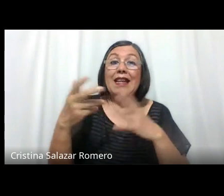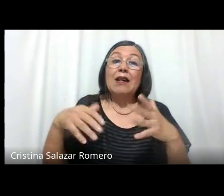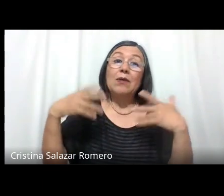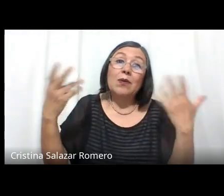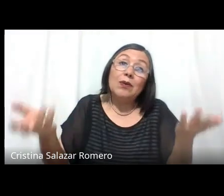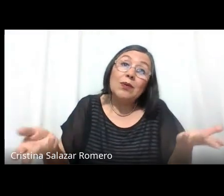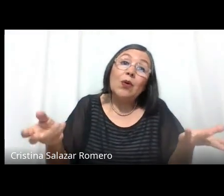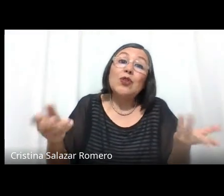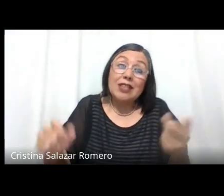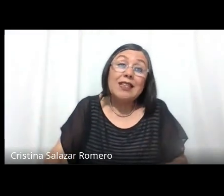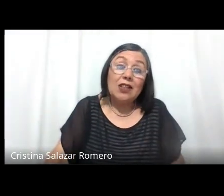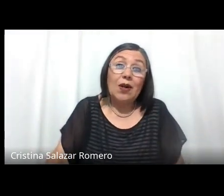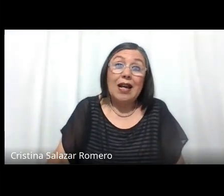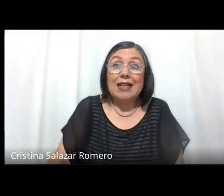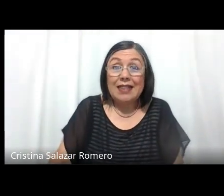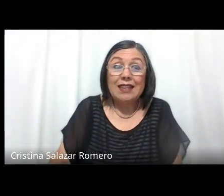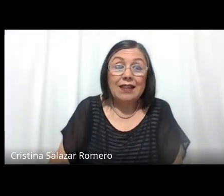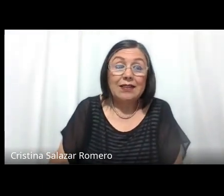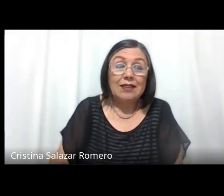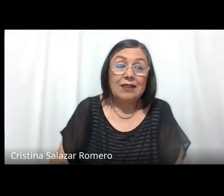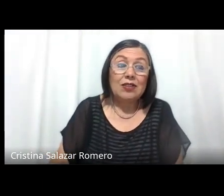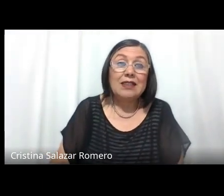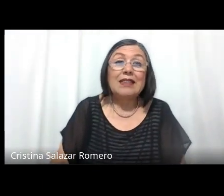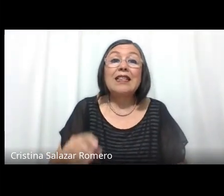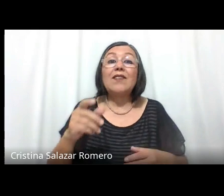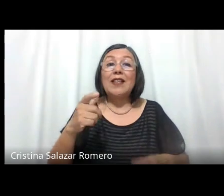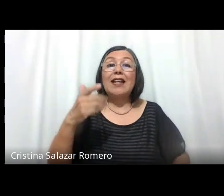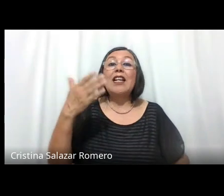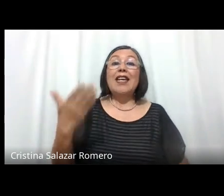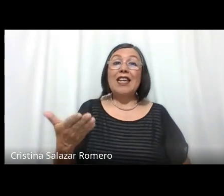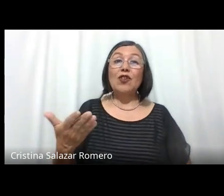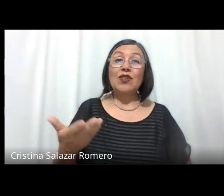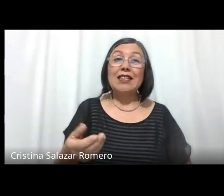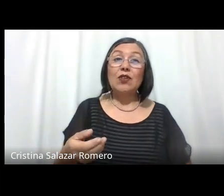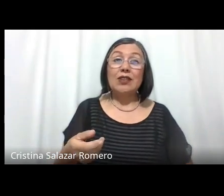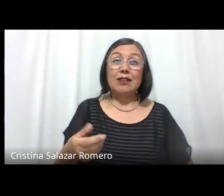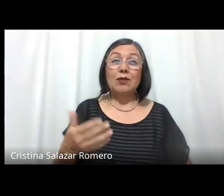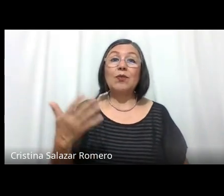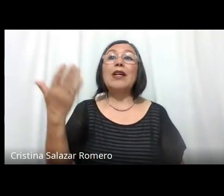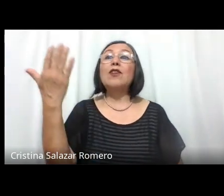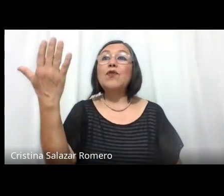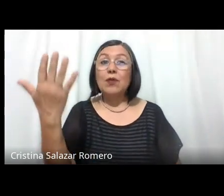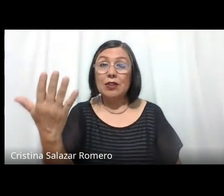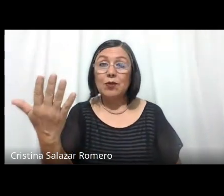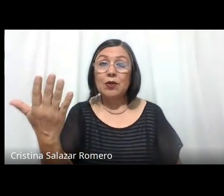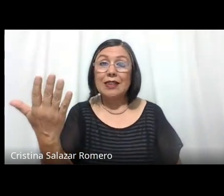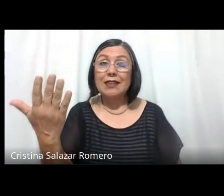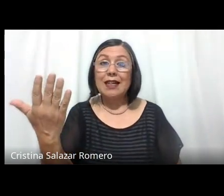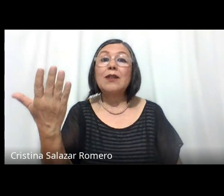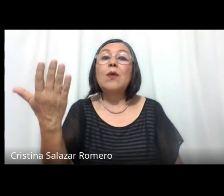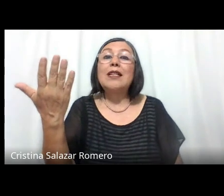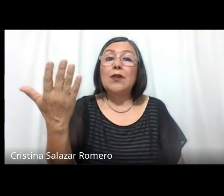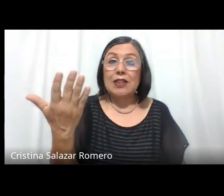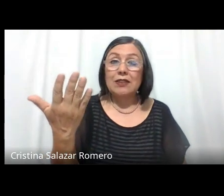le da otro sentido a la seña, ¿sí? Entonces se tiene que fijar en dónde hace contacto. ¿Qué configuración voy a